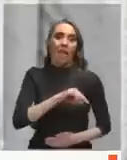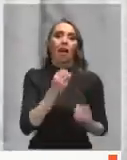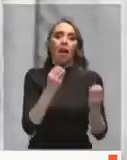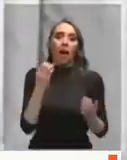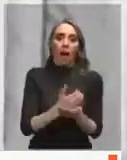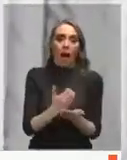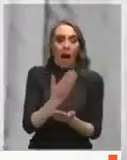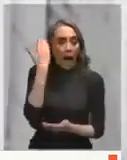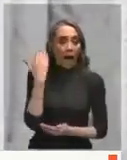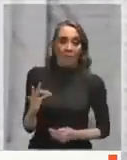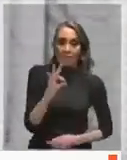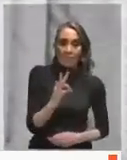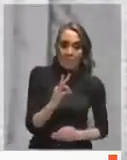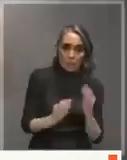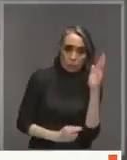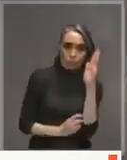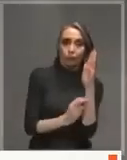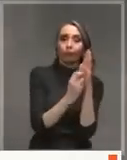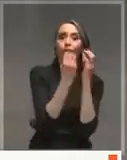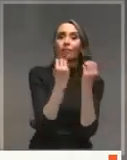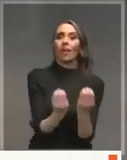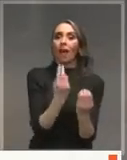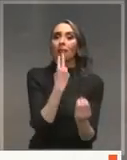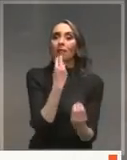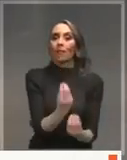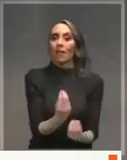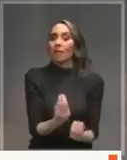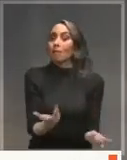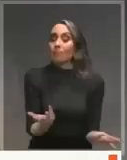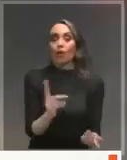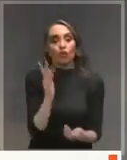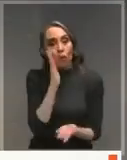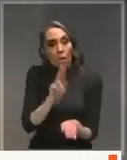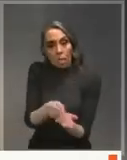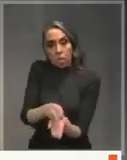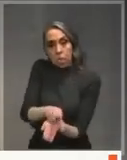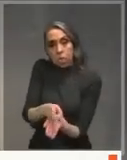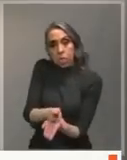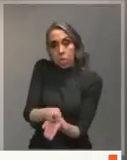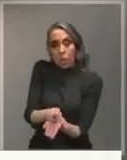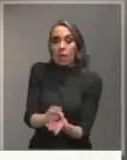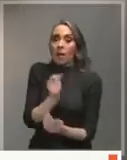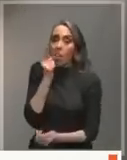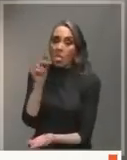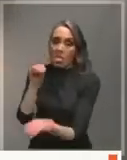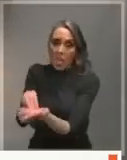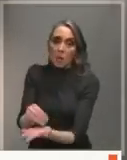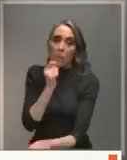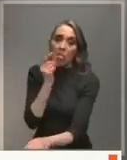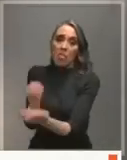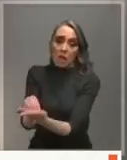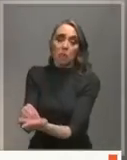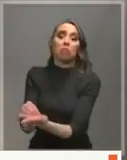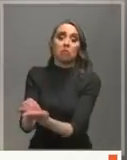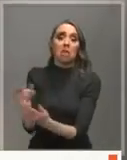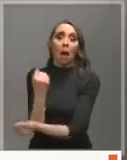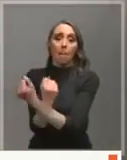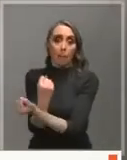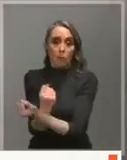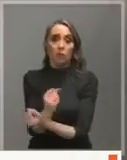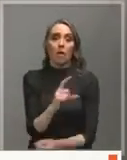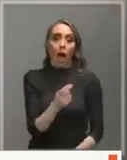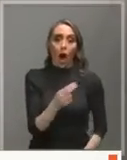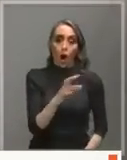un futuro. No duerme tranquilo y aunque ha puesto cada denuncia en la policía y el gobernador puso una querella por